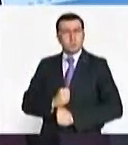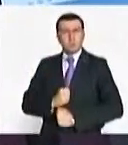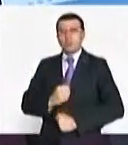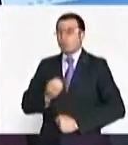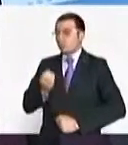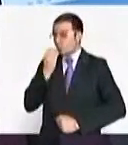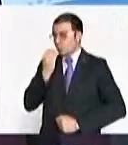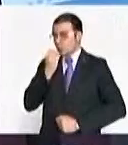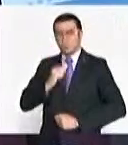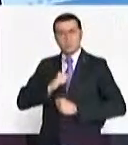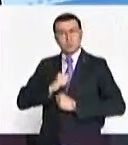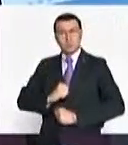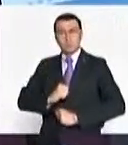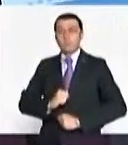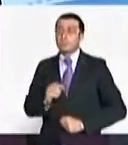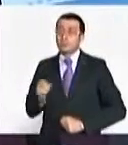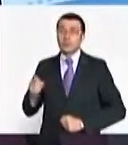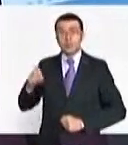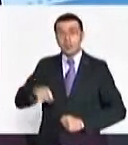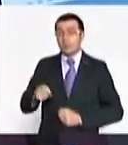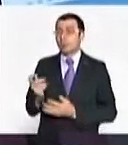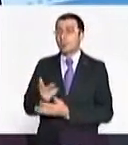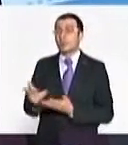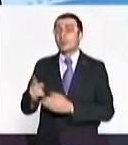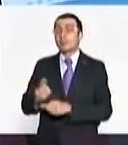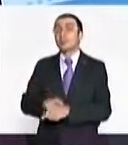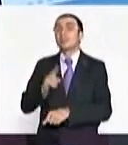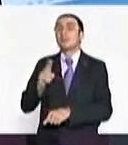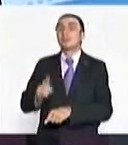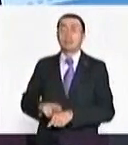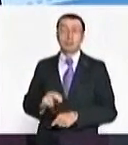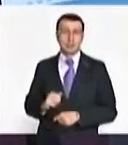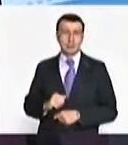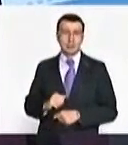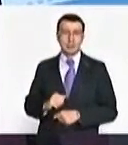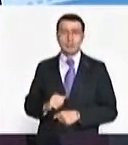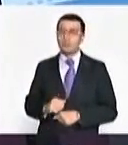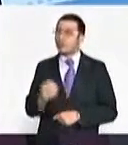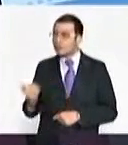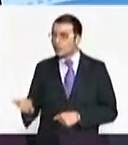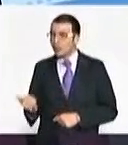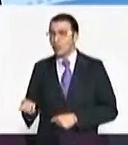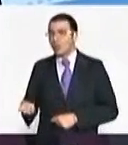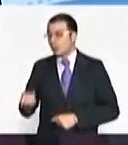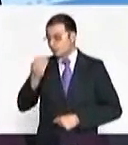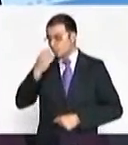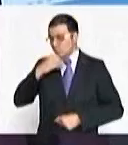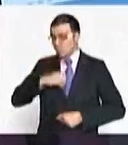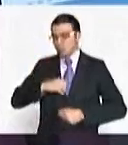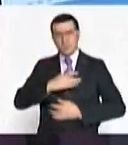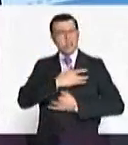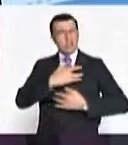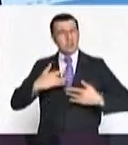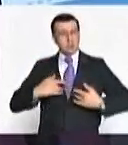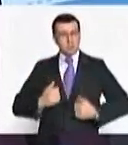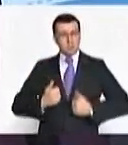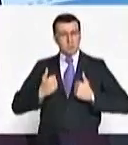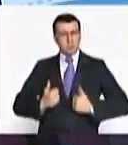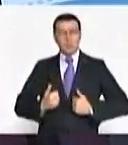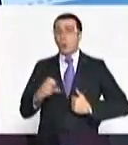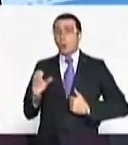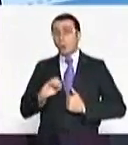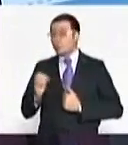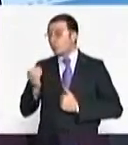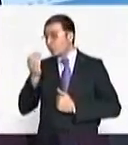que idealmente deberían ser naturales, que se utilizan para lograr mejorar la salud de una persona o complementar la